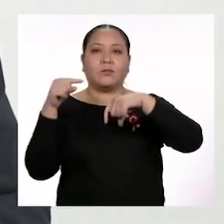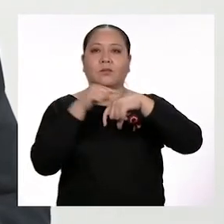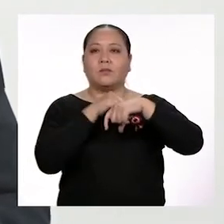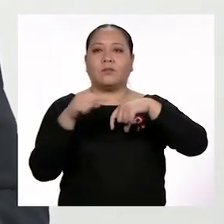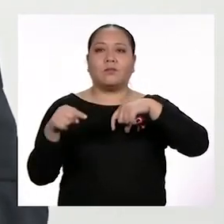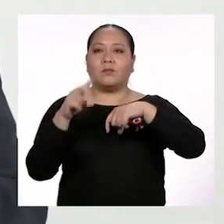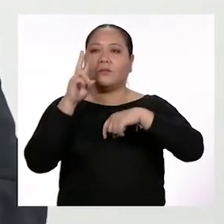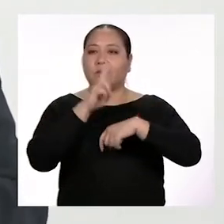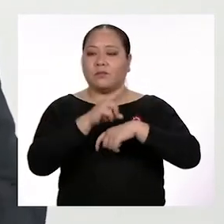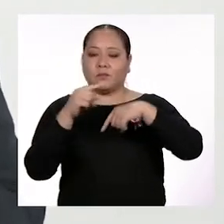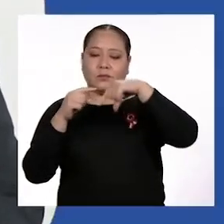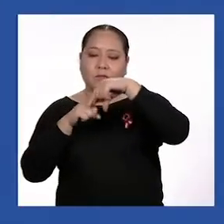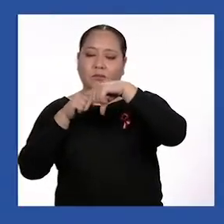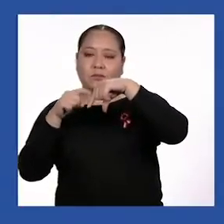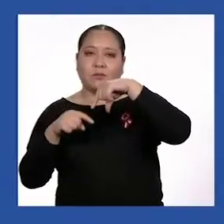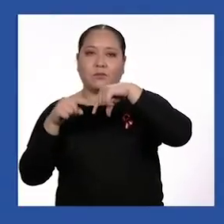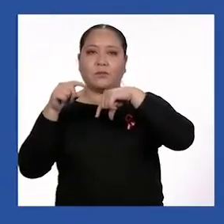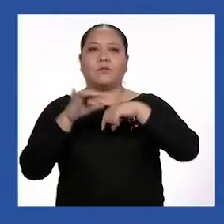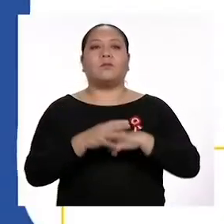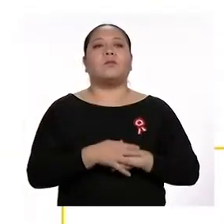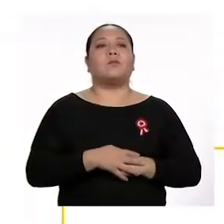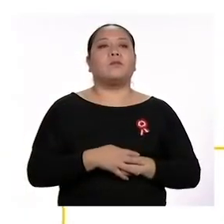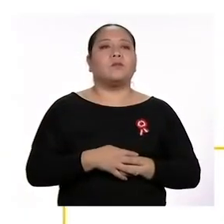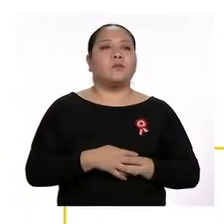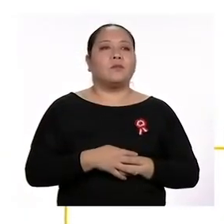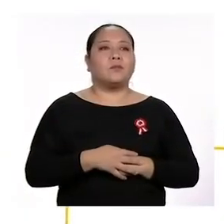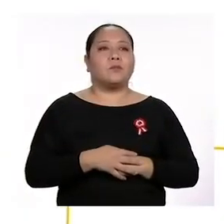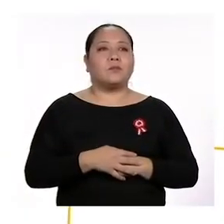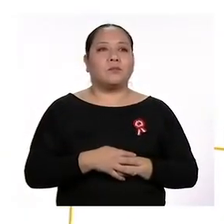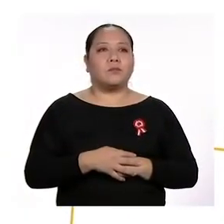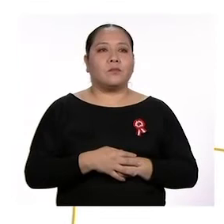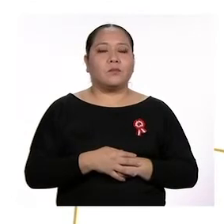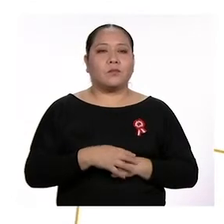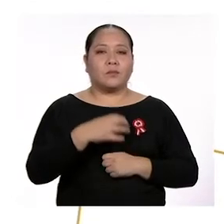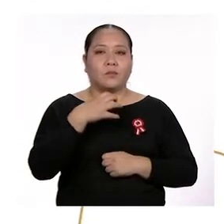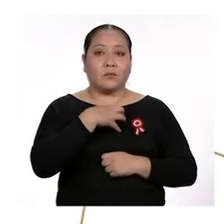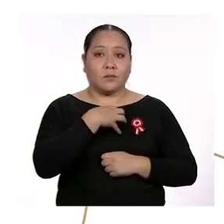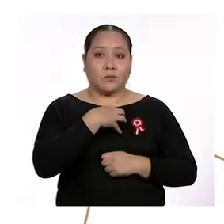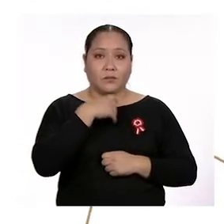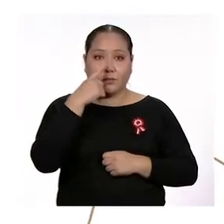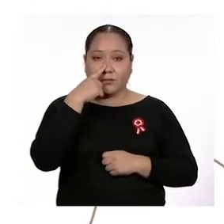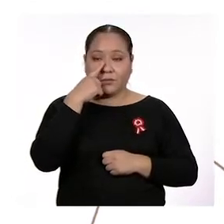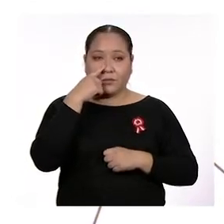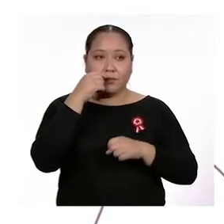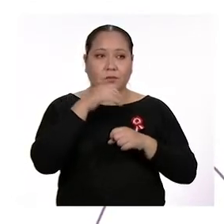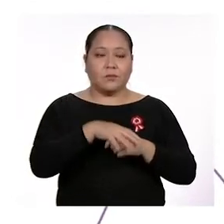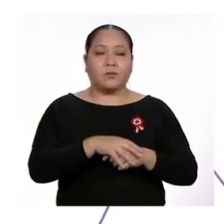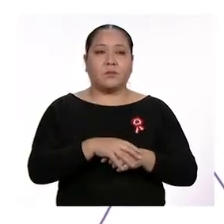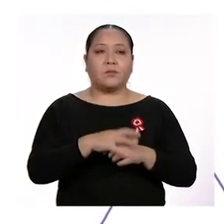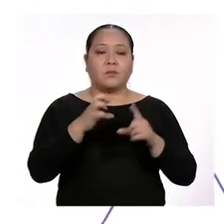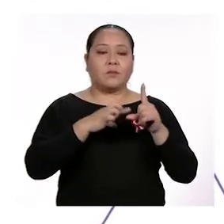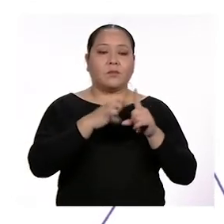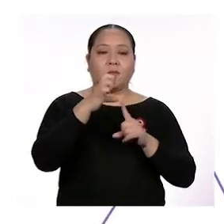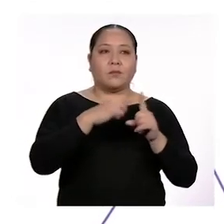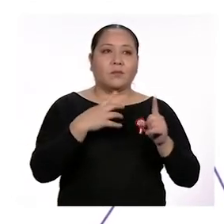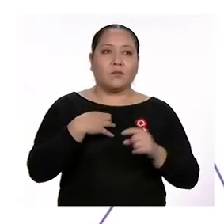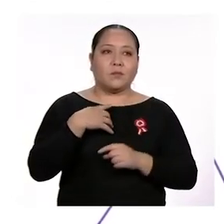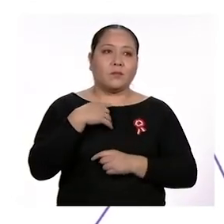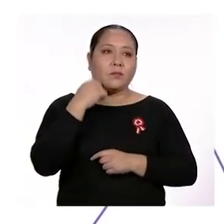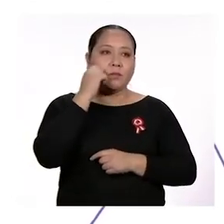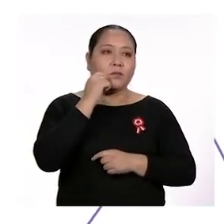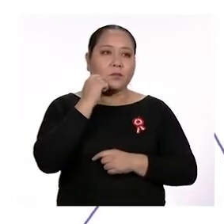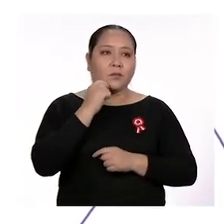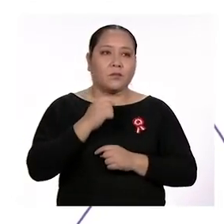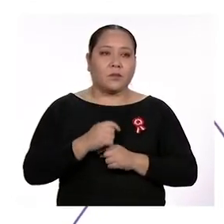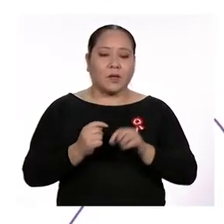dos intersecciones que has notado. Durante mayo y junio, la presión arterial de mi tía ha coincidido